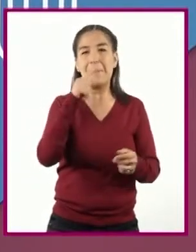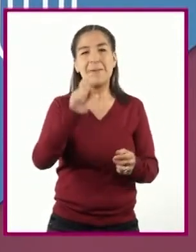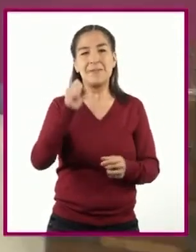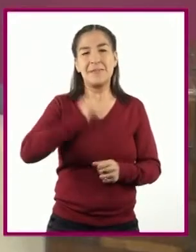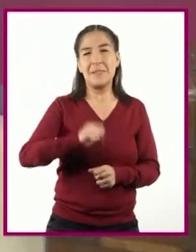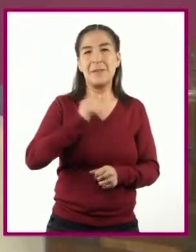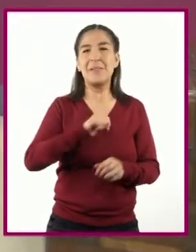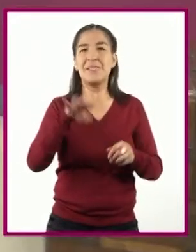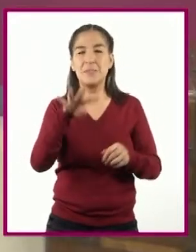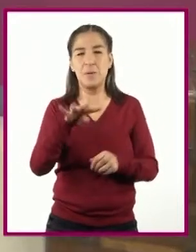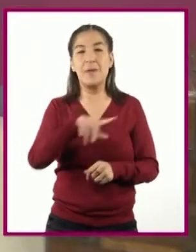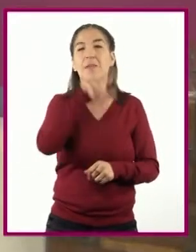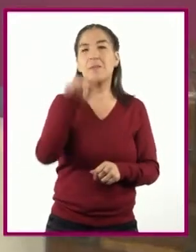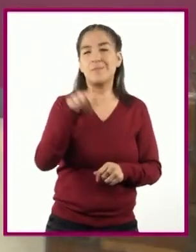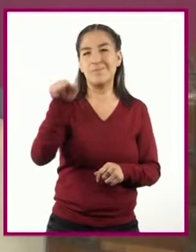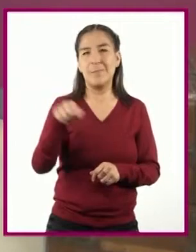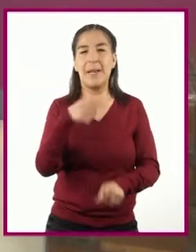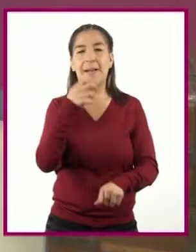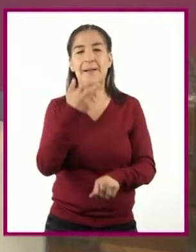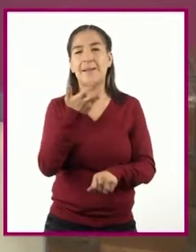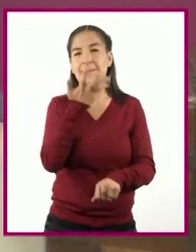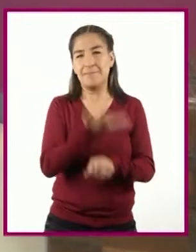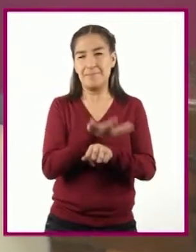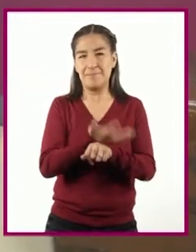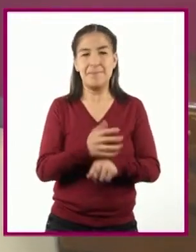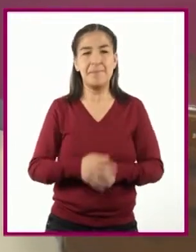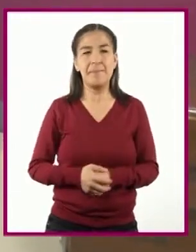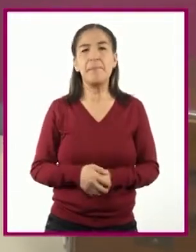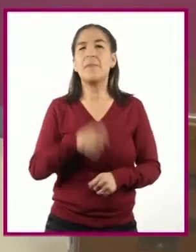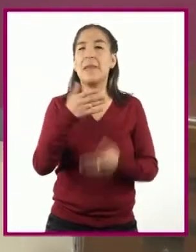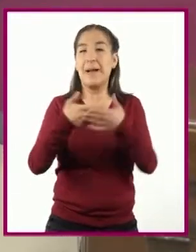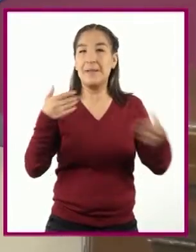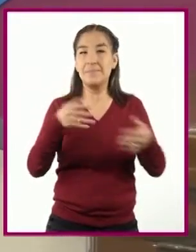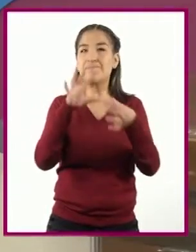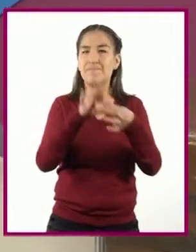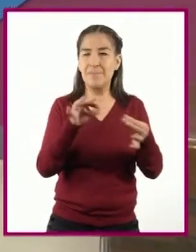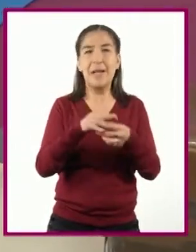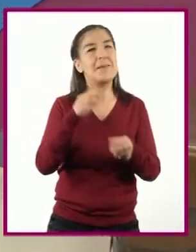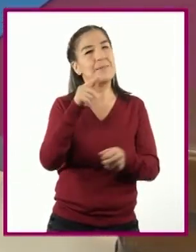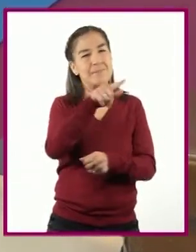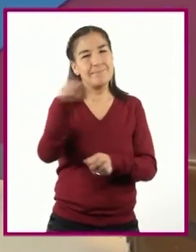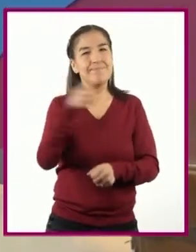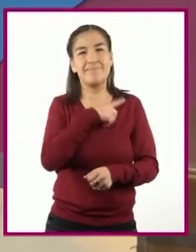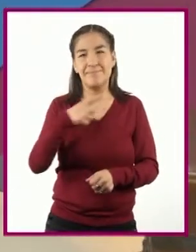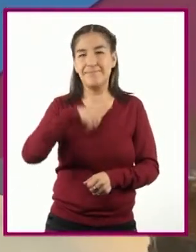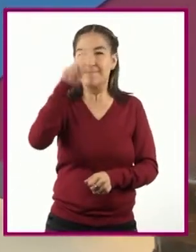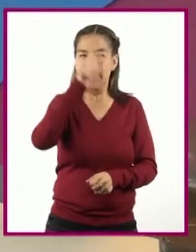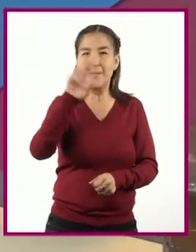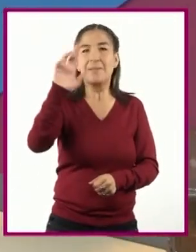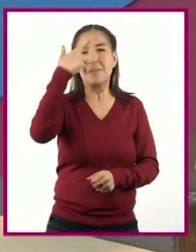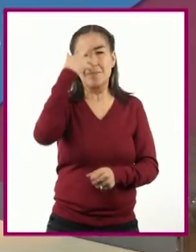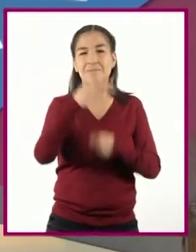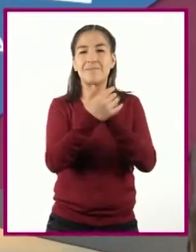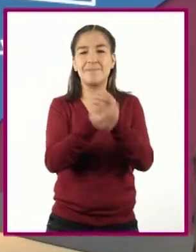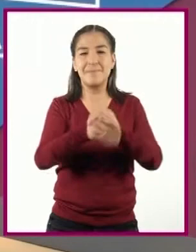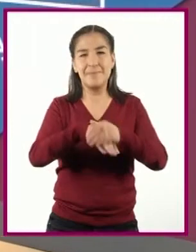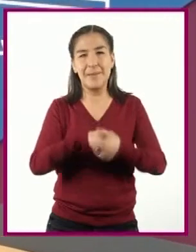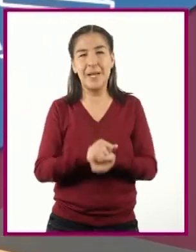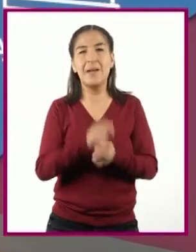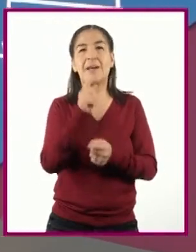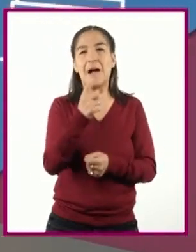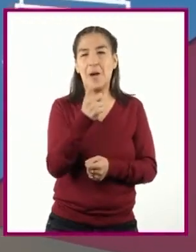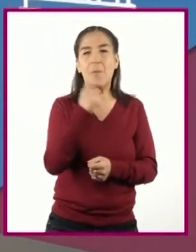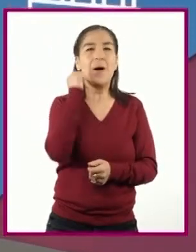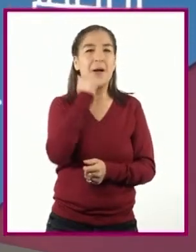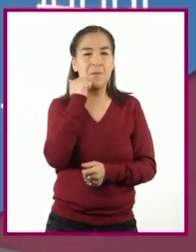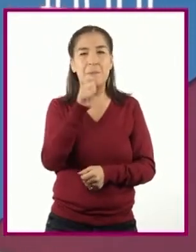América. Pero antes de profundizar en el tema, recuerden lavarse las manos constantemente con agua y jabón, por lo menos durante